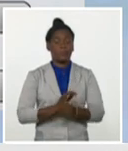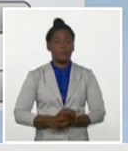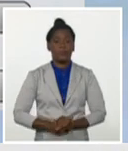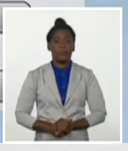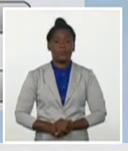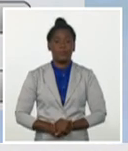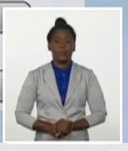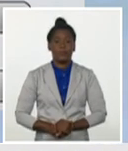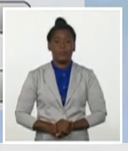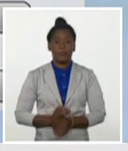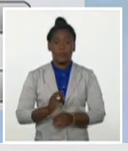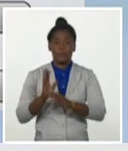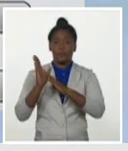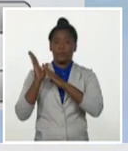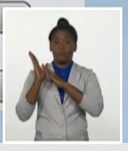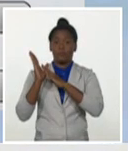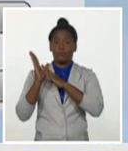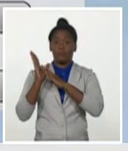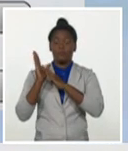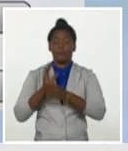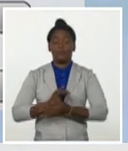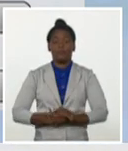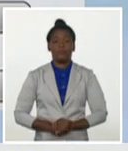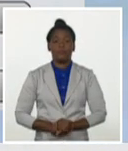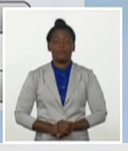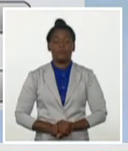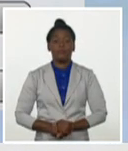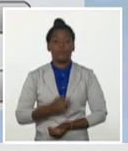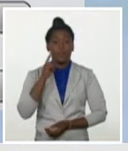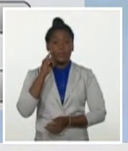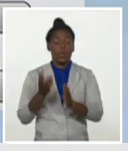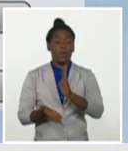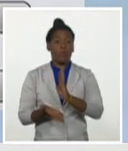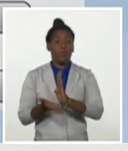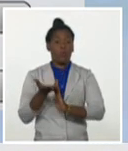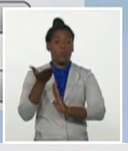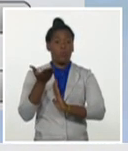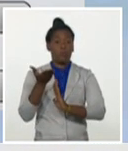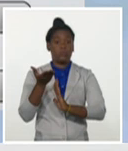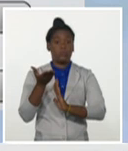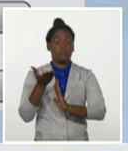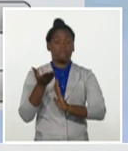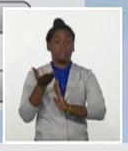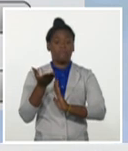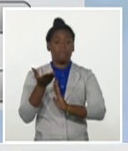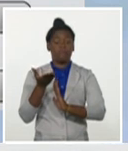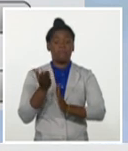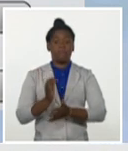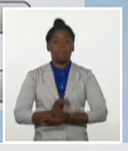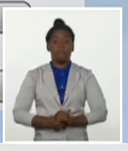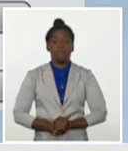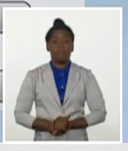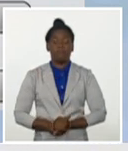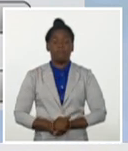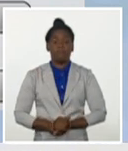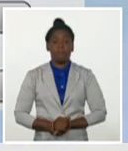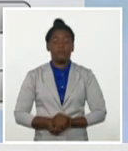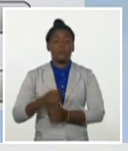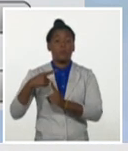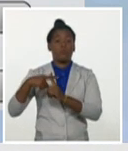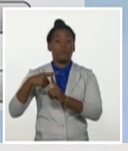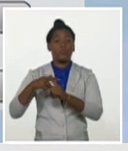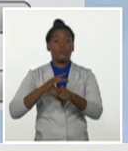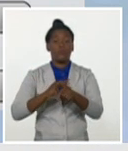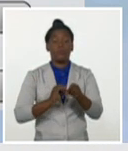hablando de que son 102 personas más que el día anterior y una positividad de las